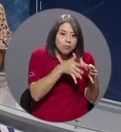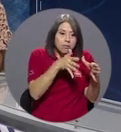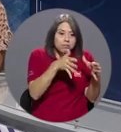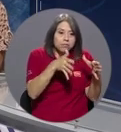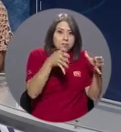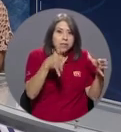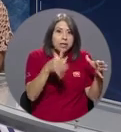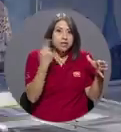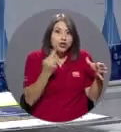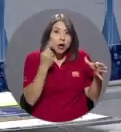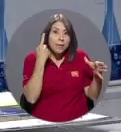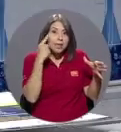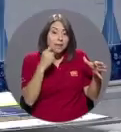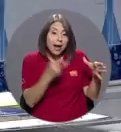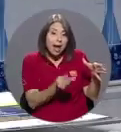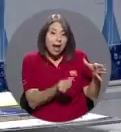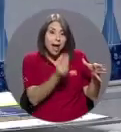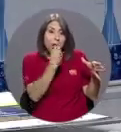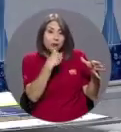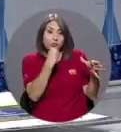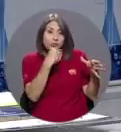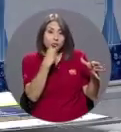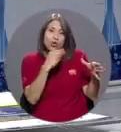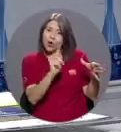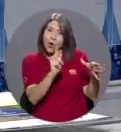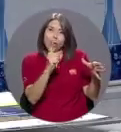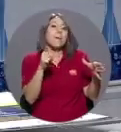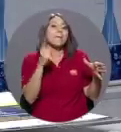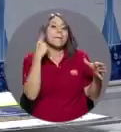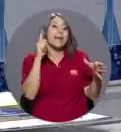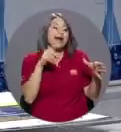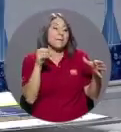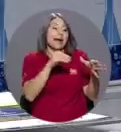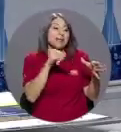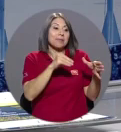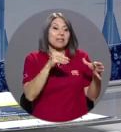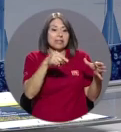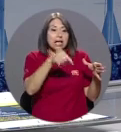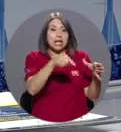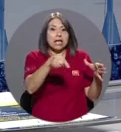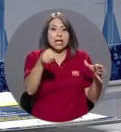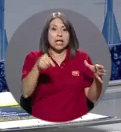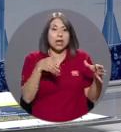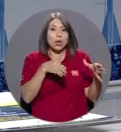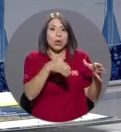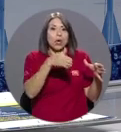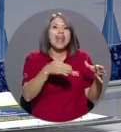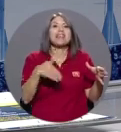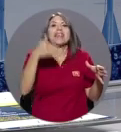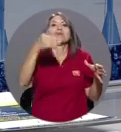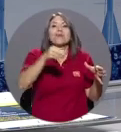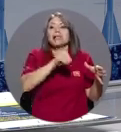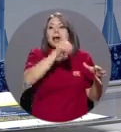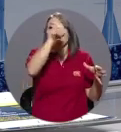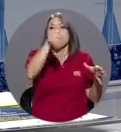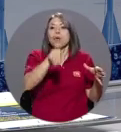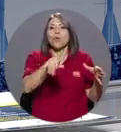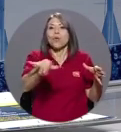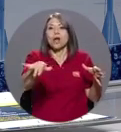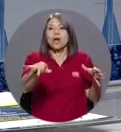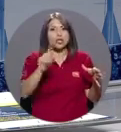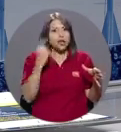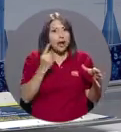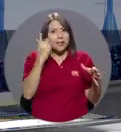consumo comerciales, sino con fines también de repoblamiento, porque la acuicultura es importante también en ese sentido, ¿verdad? No solo como fuente